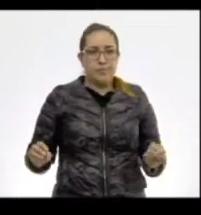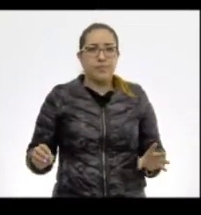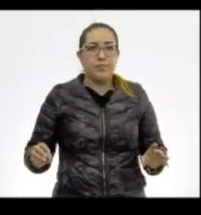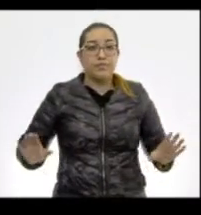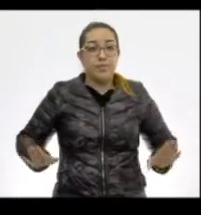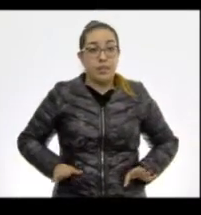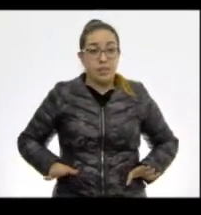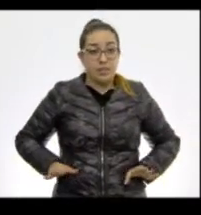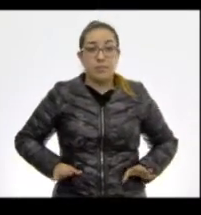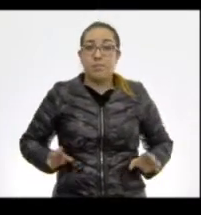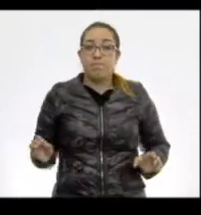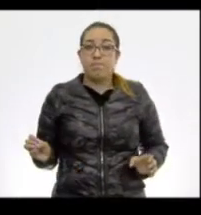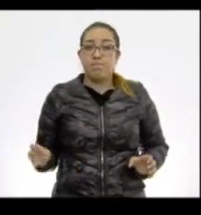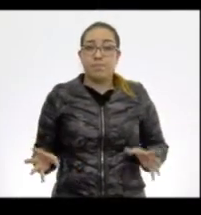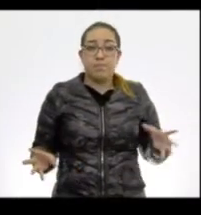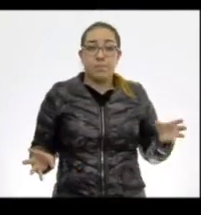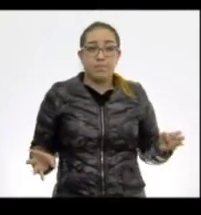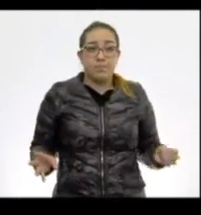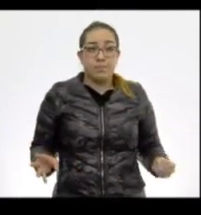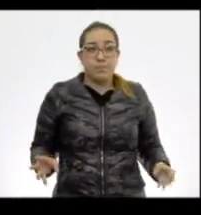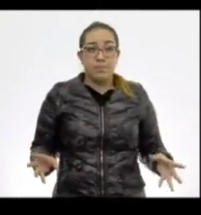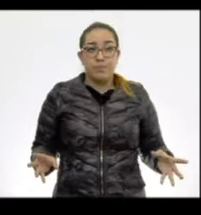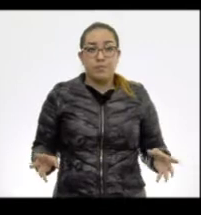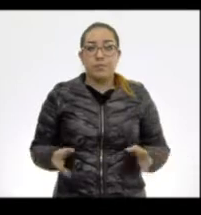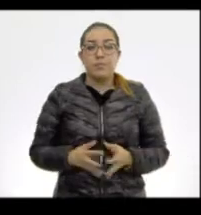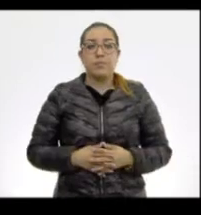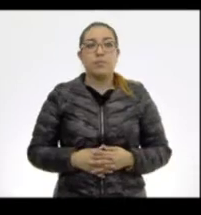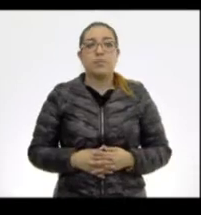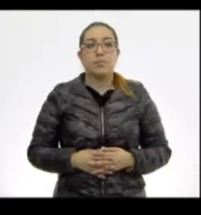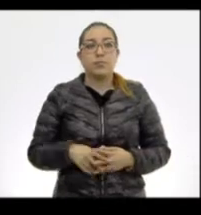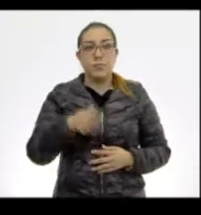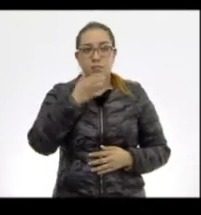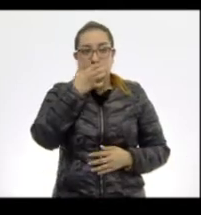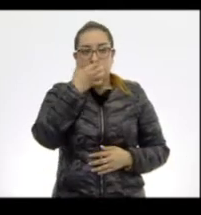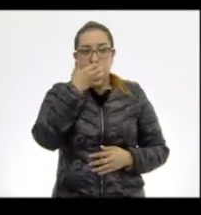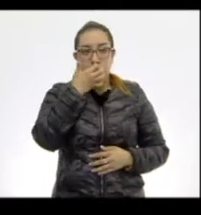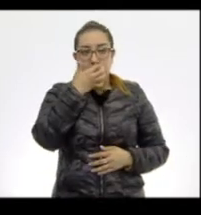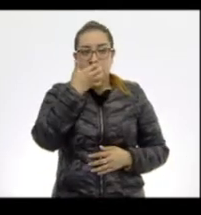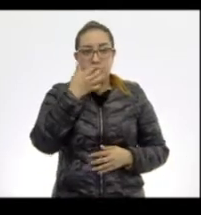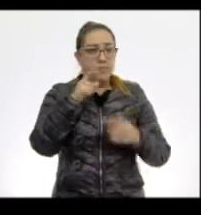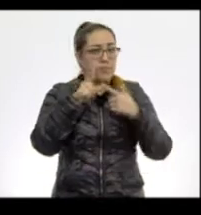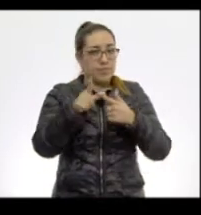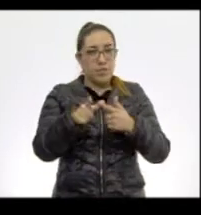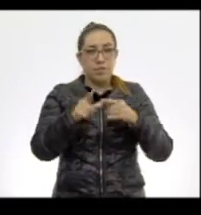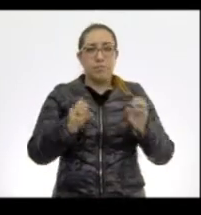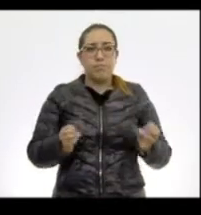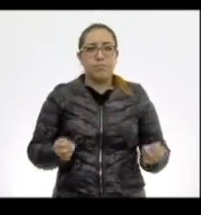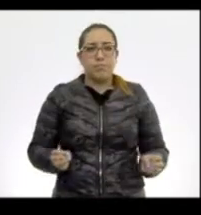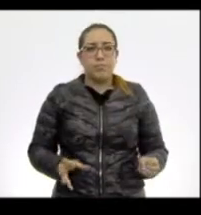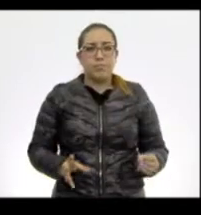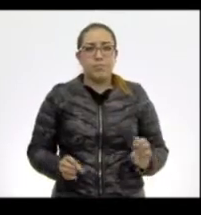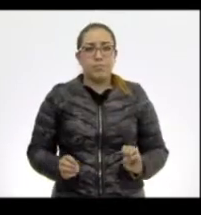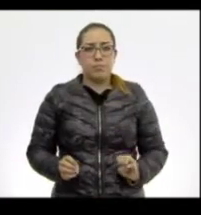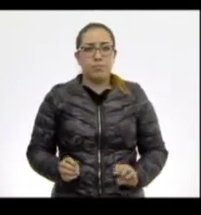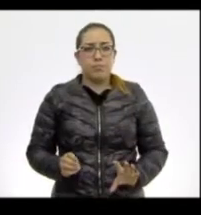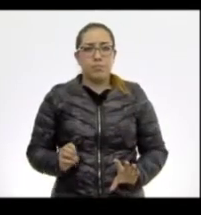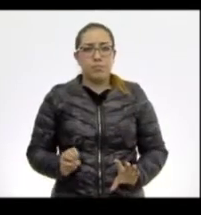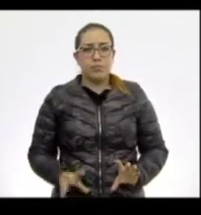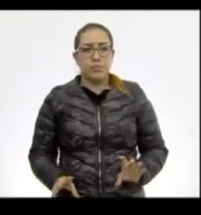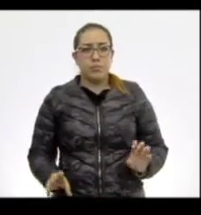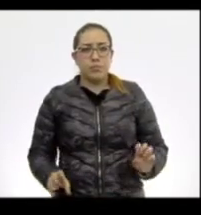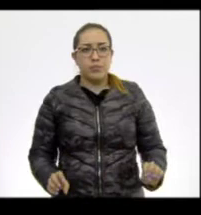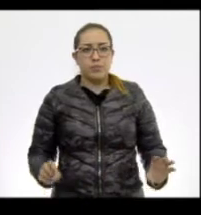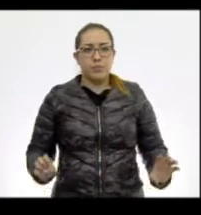mi cintura, una de cada lado. Y me voy a seguir bajando con los brazos extendidos